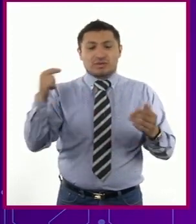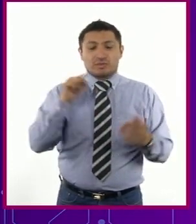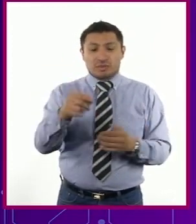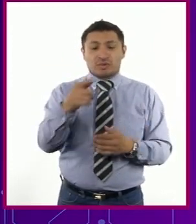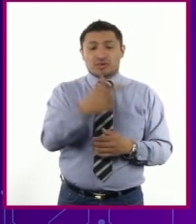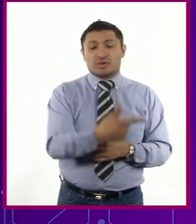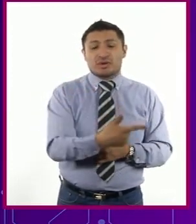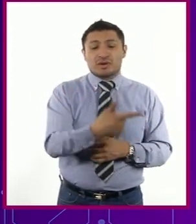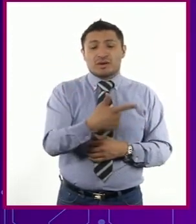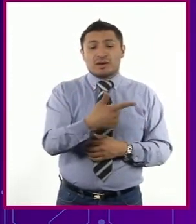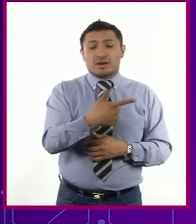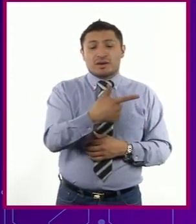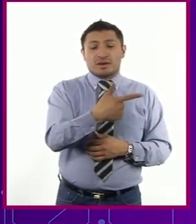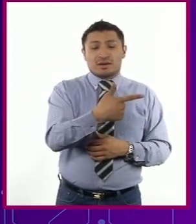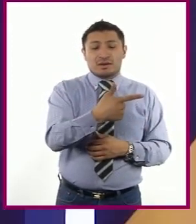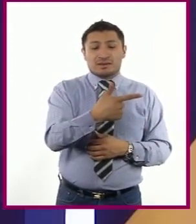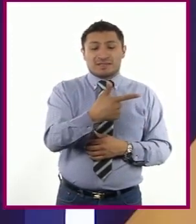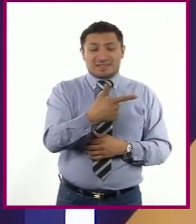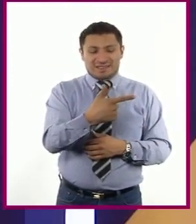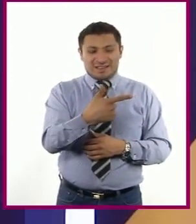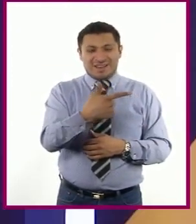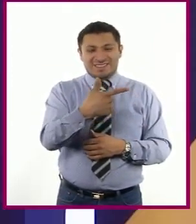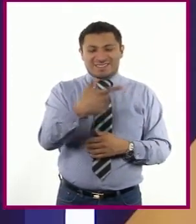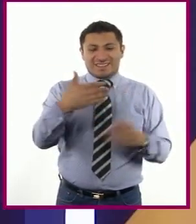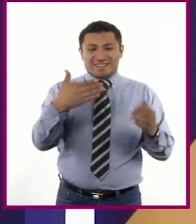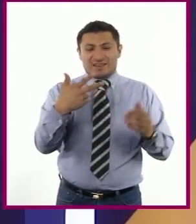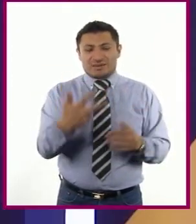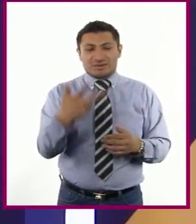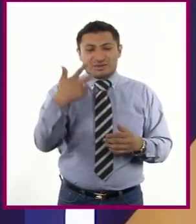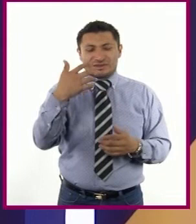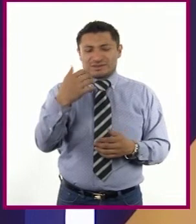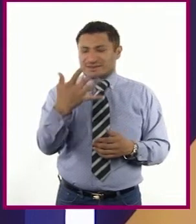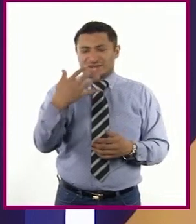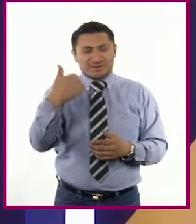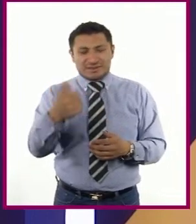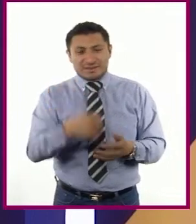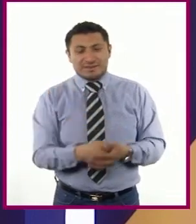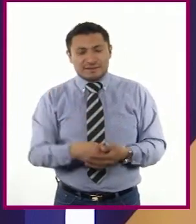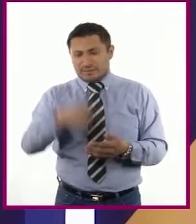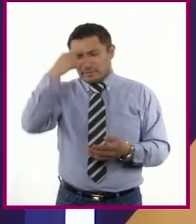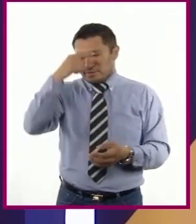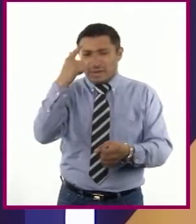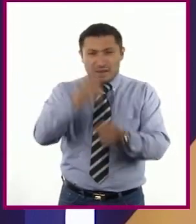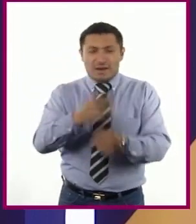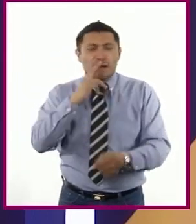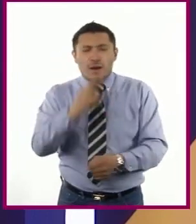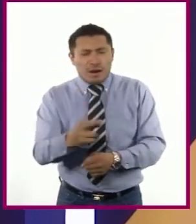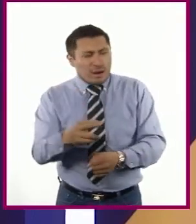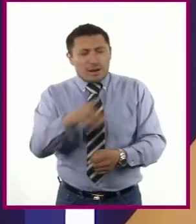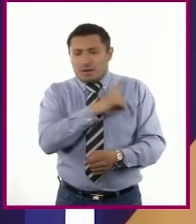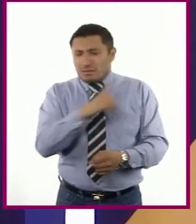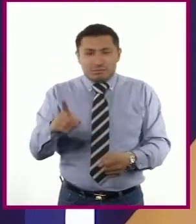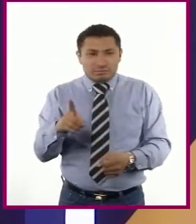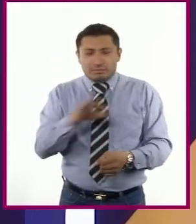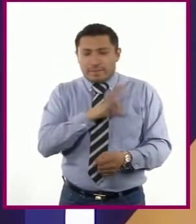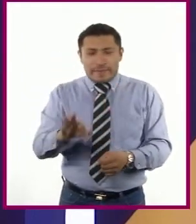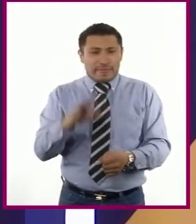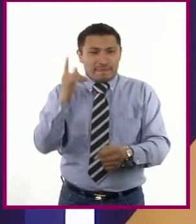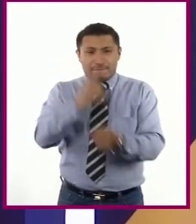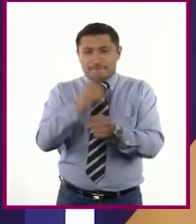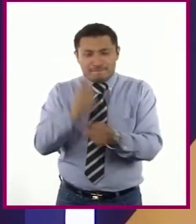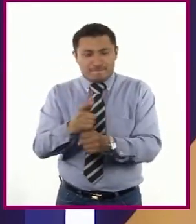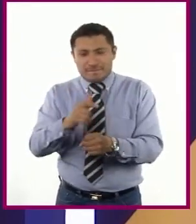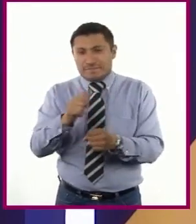28.7856 kilogramos. Para determinar la masa del material que se retira, se puede calcular el área de los cortes